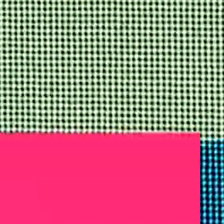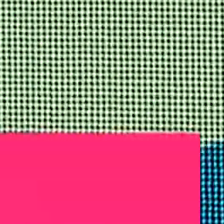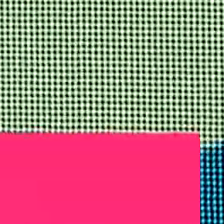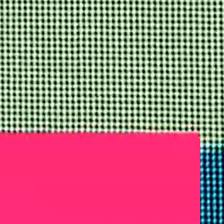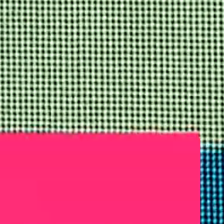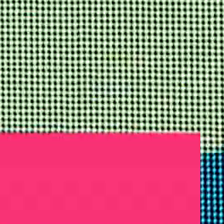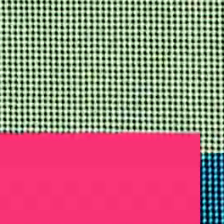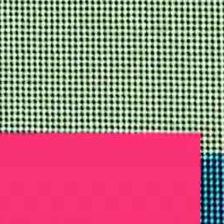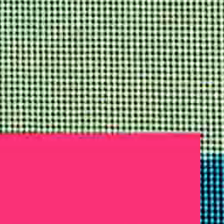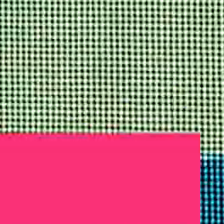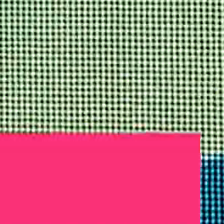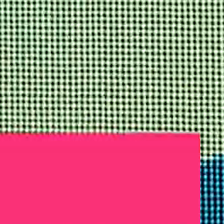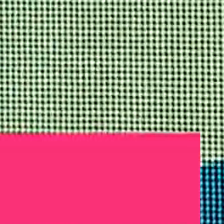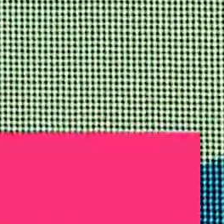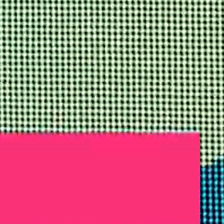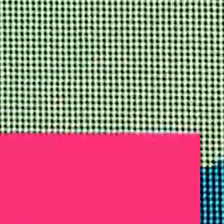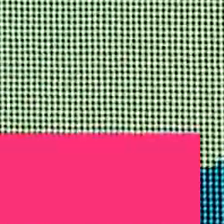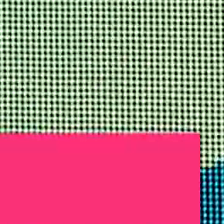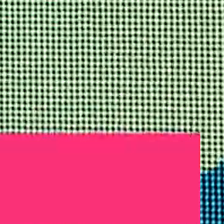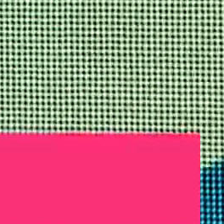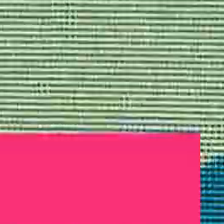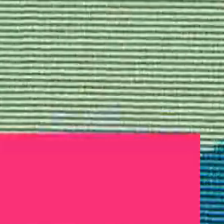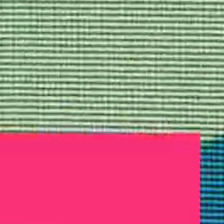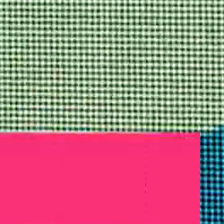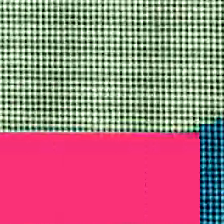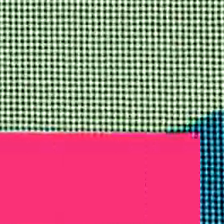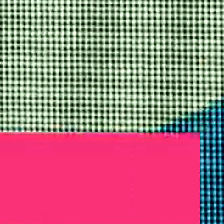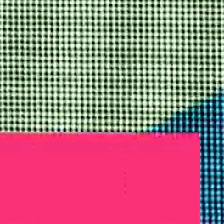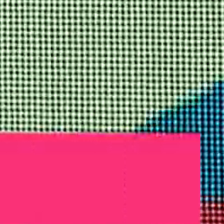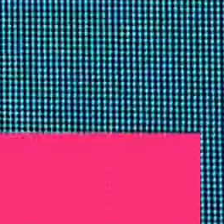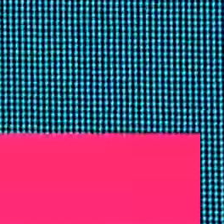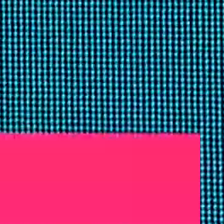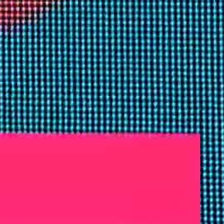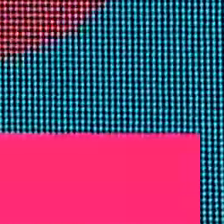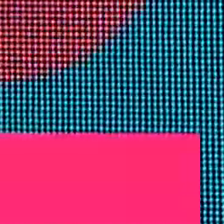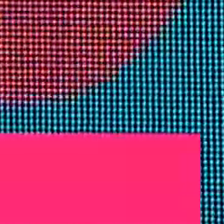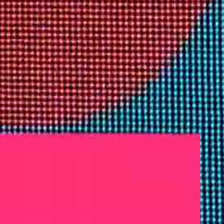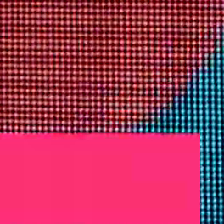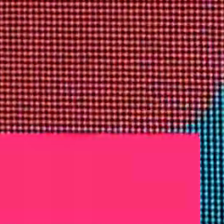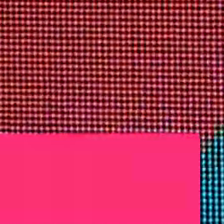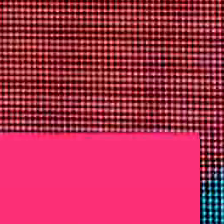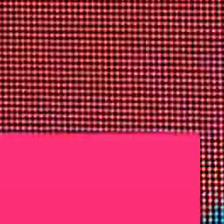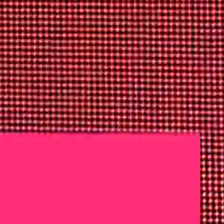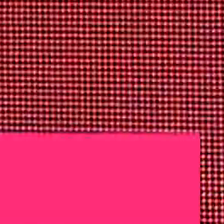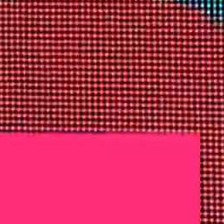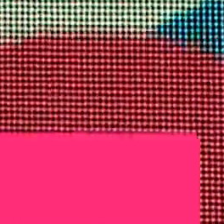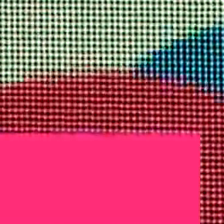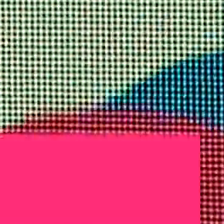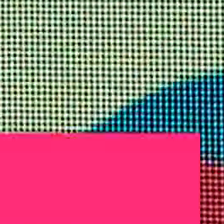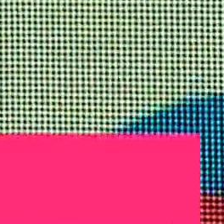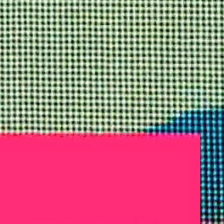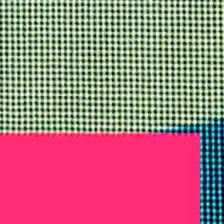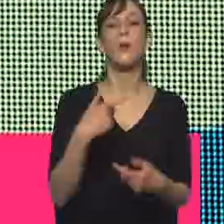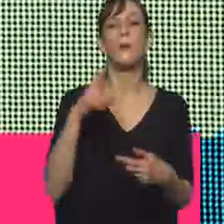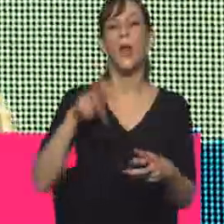se mueva. Lo que pasa es que por ahí puede ser muy bajón alguien que ya vio un heladero en un lugar que esté así con el ahora